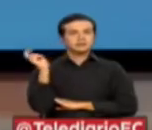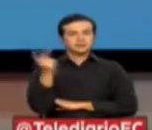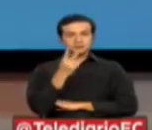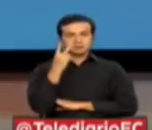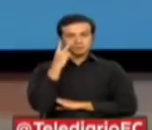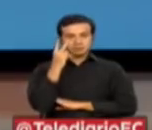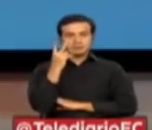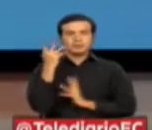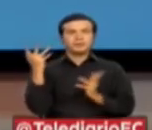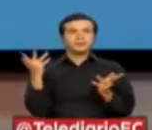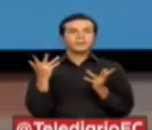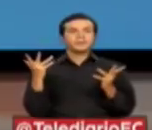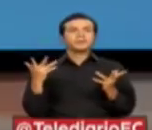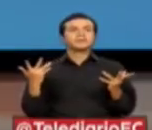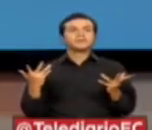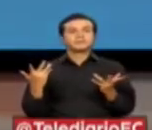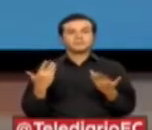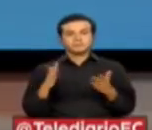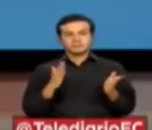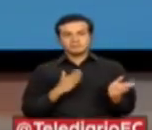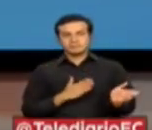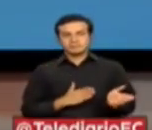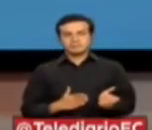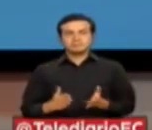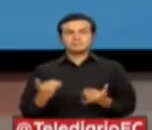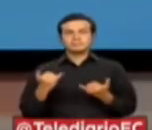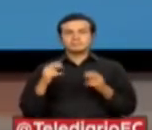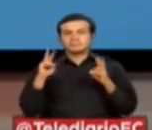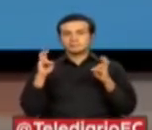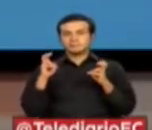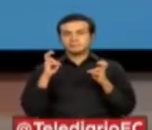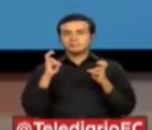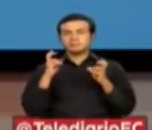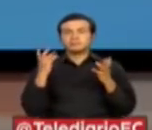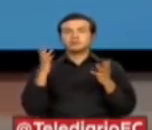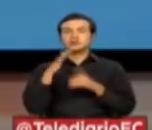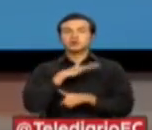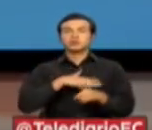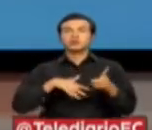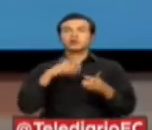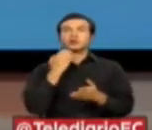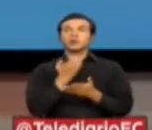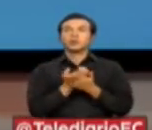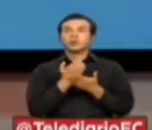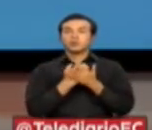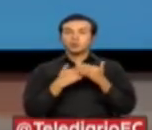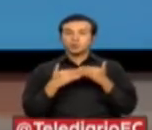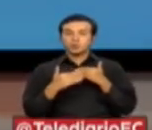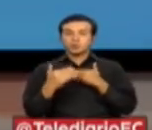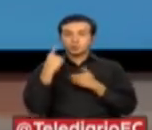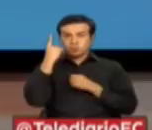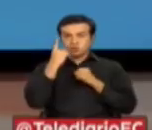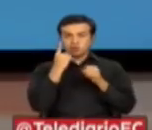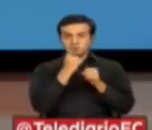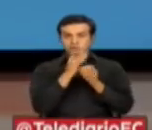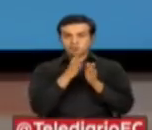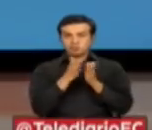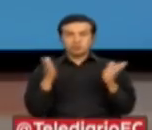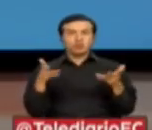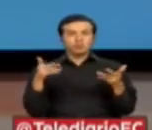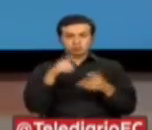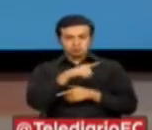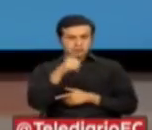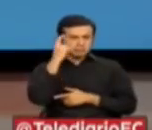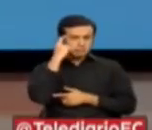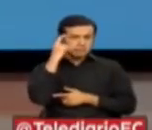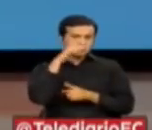que tiene que ver con justamente lo que va este día a marcar el rumbo, cómo está la situación económica en los próximos 12 meses. La pregunta es, ¿cómo cree usted